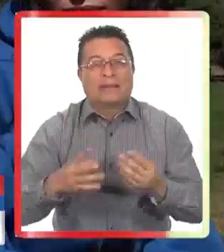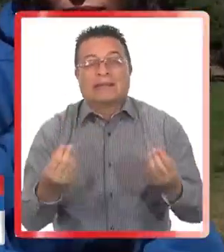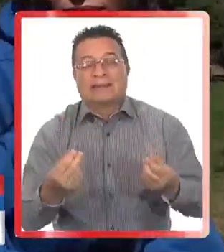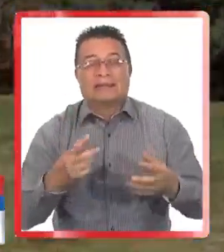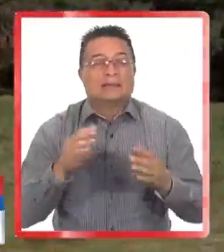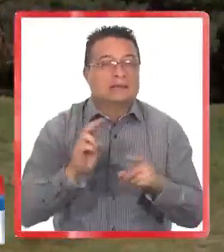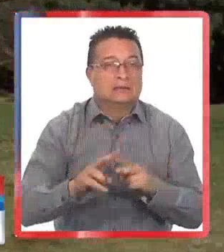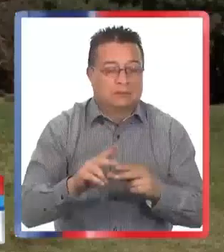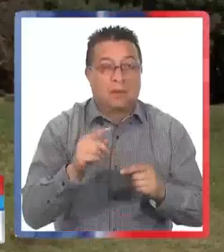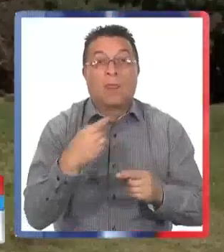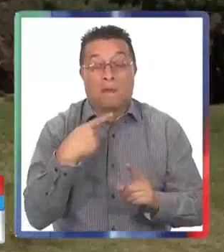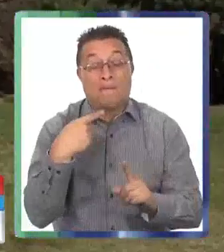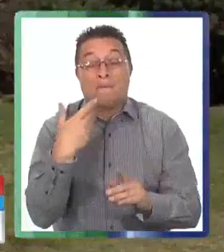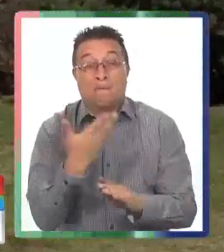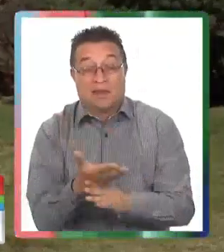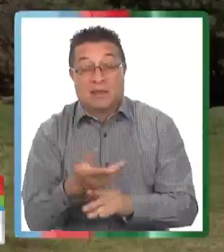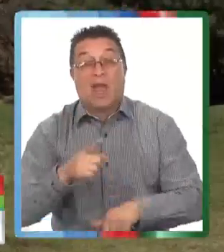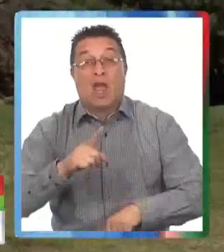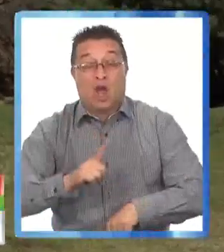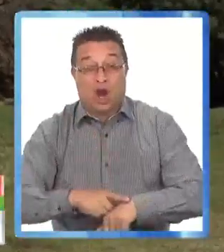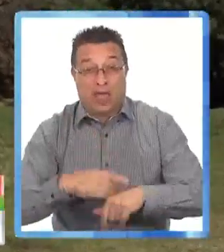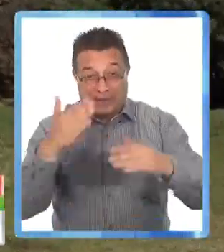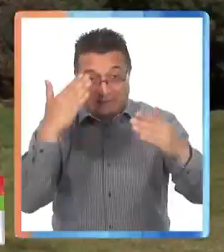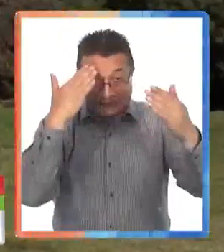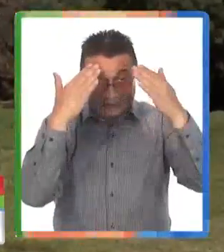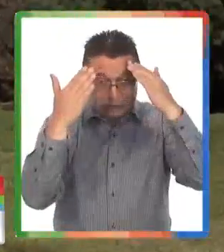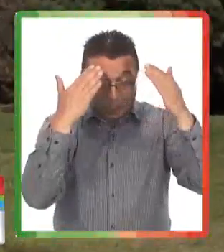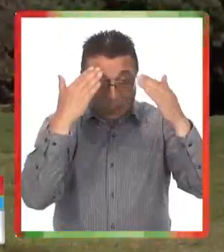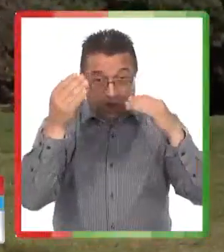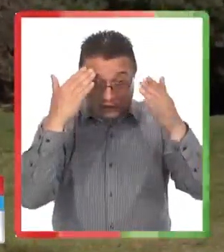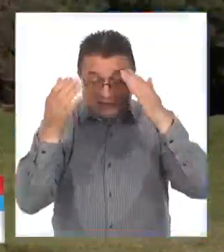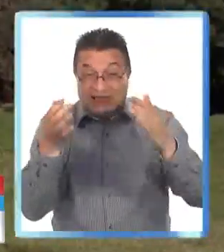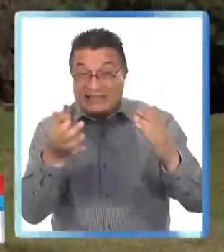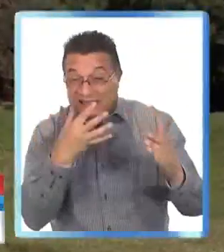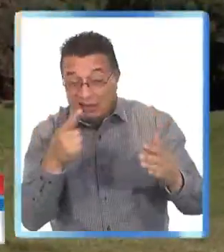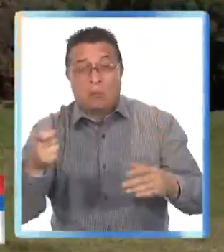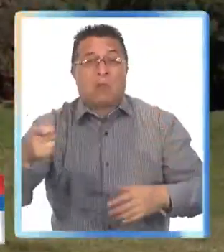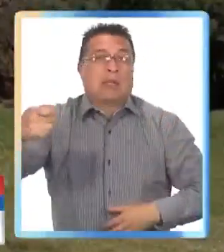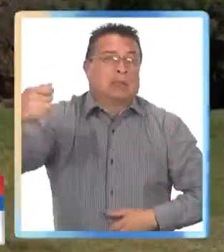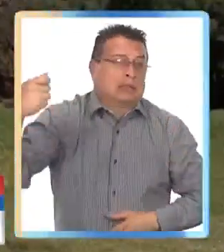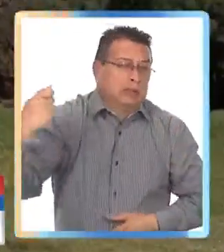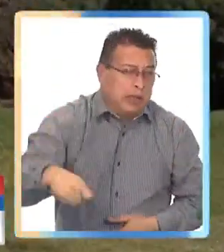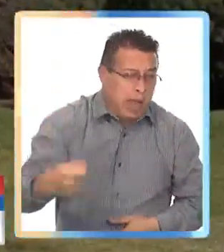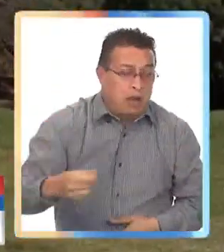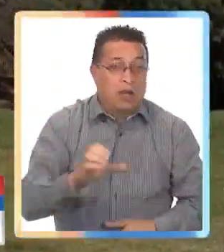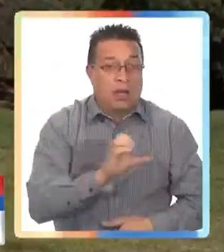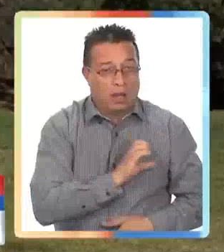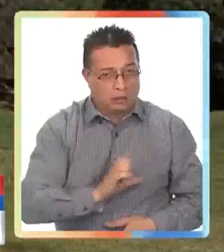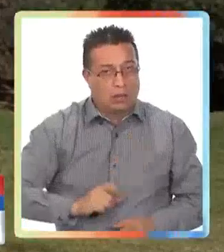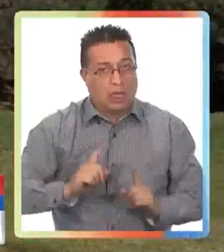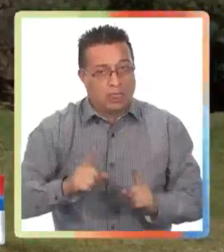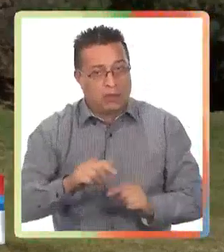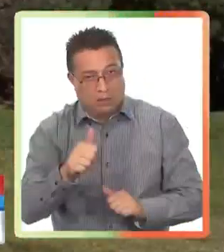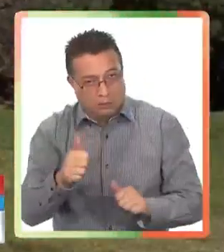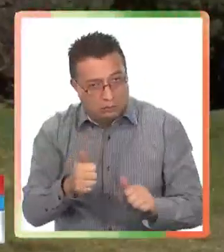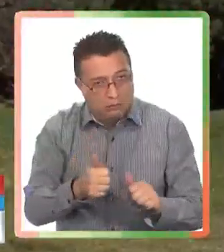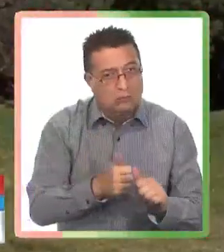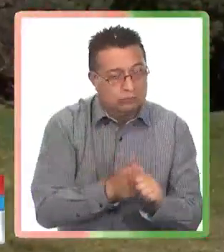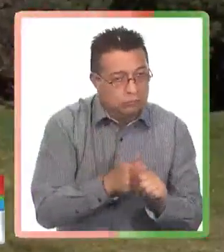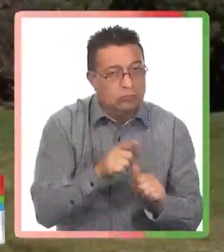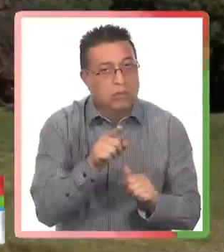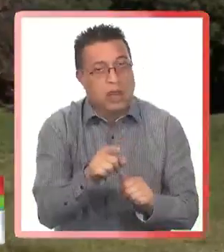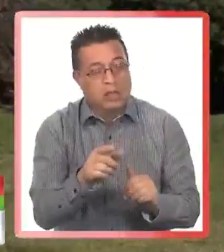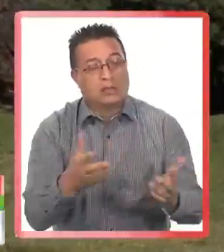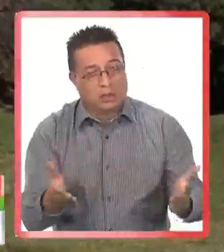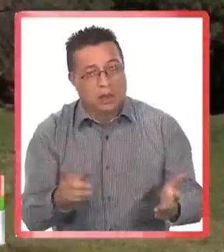qué resolverlo. Por ejemplo, para pedir una hora a un psicólogo o un psiquiatra es súper difícil y súper caro, y el Estado igual debería hacerse un poco más parte